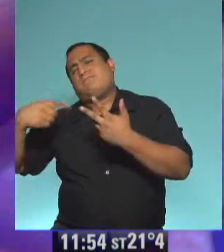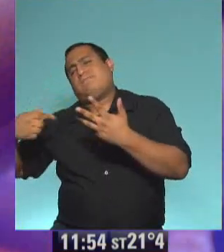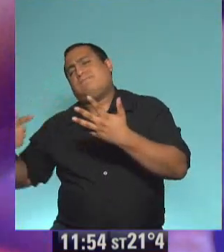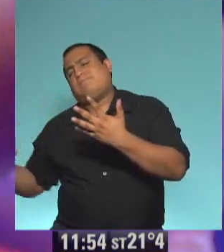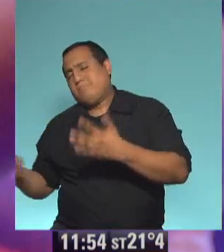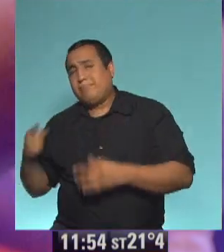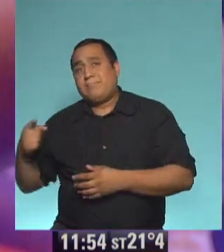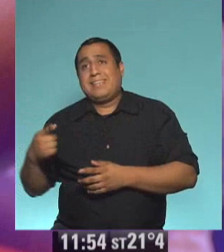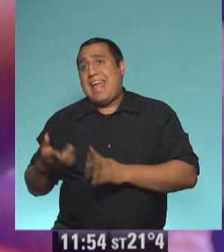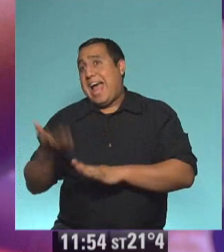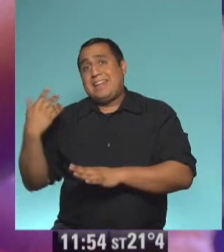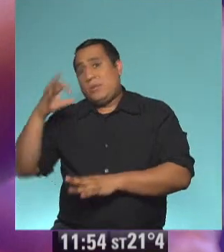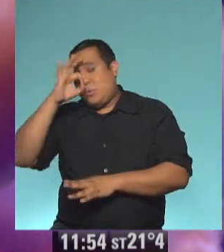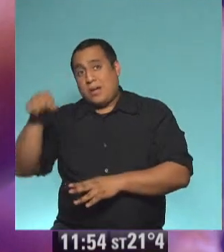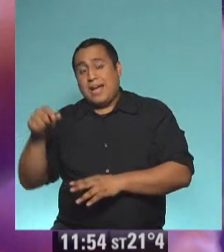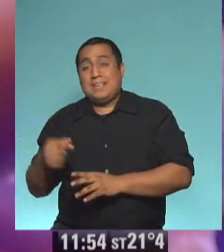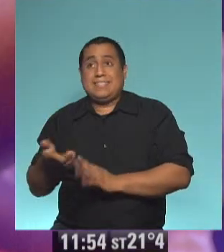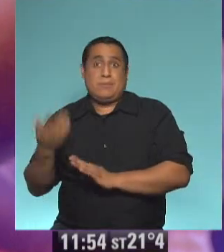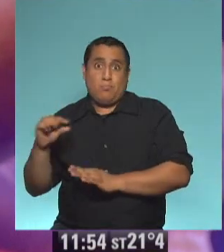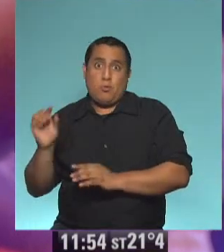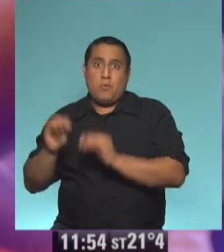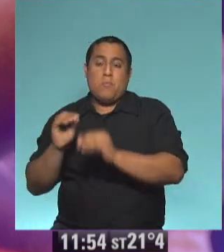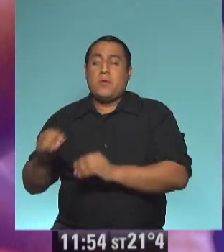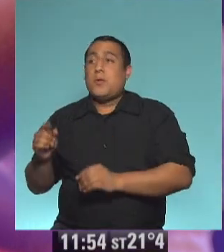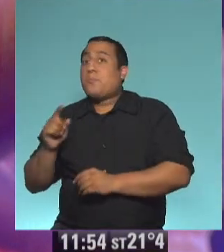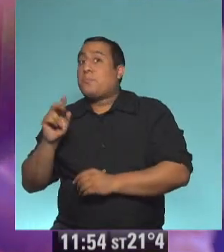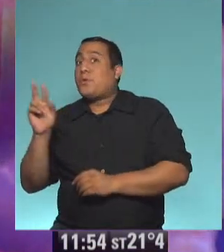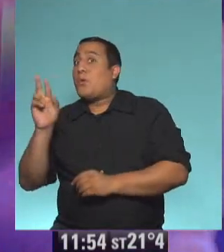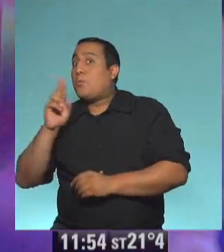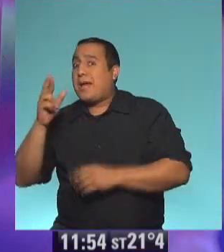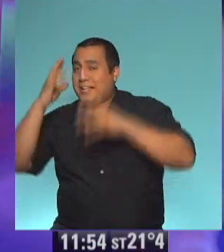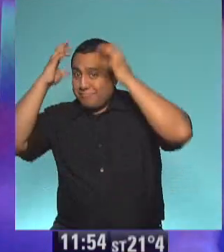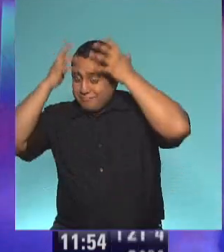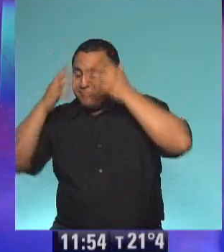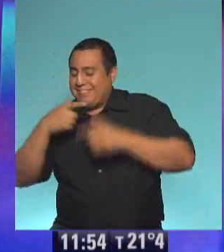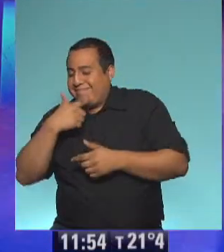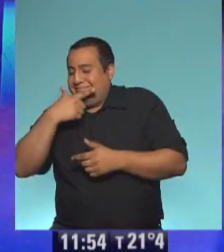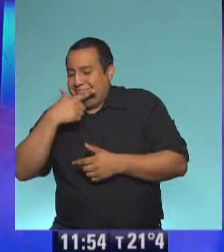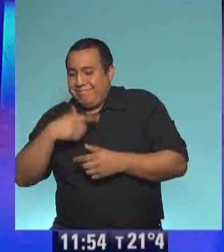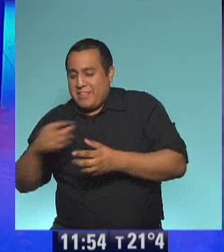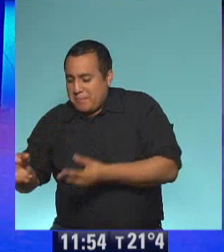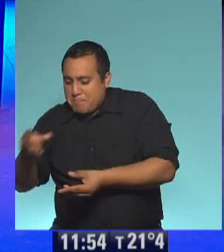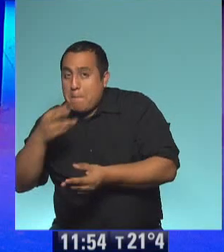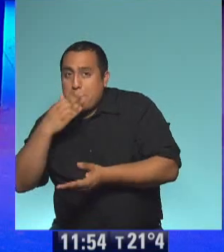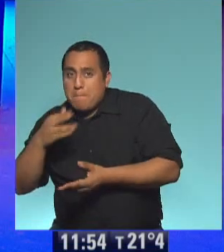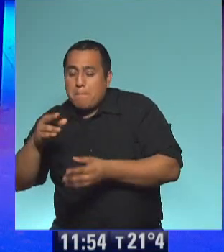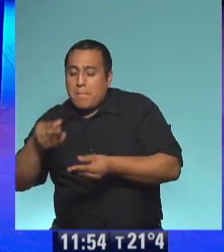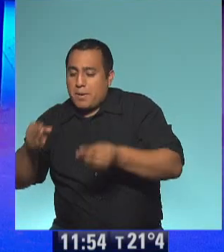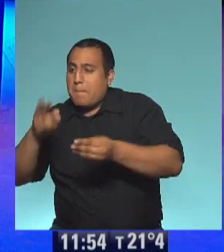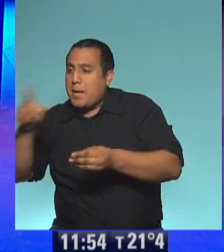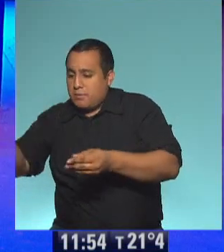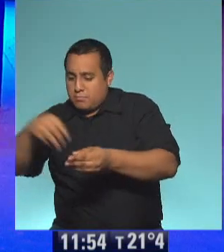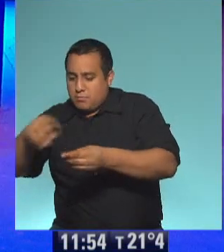al barrio. La gorda sonreía debajo de su cofia con puntillas, envolvía los pancitos en papel celofán y les ponía un